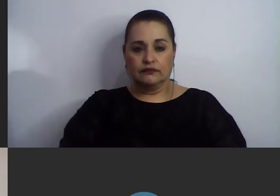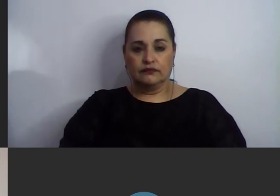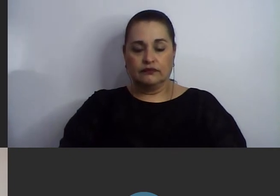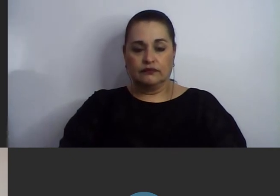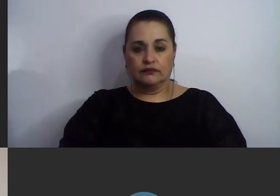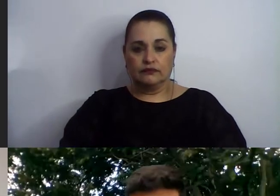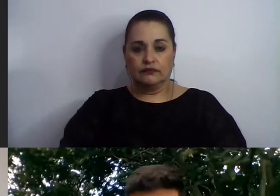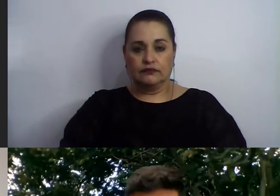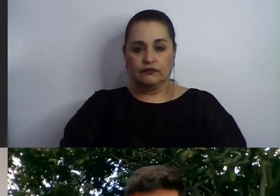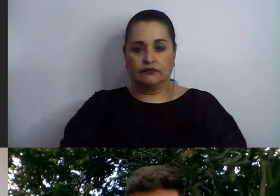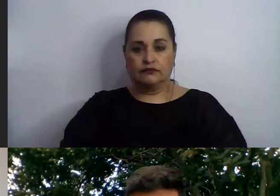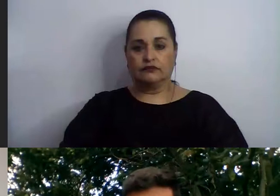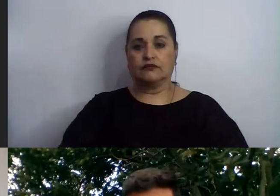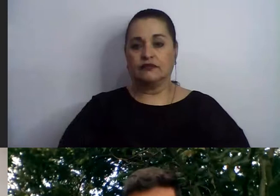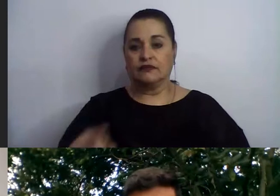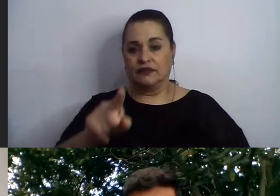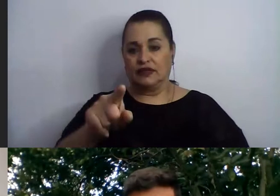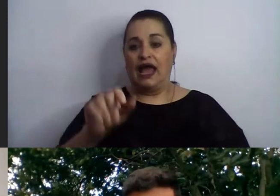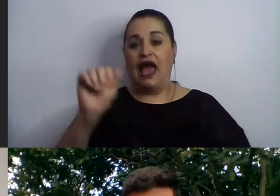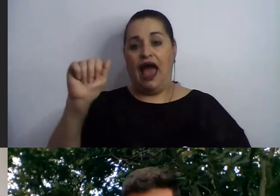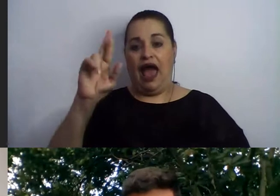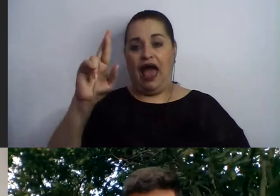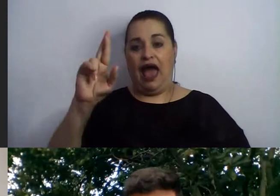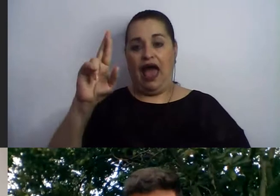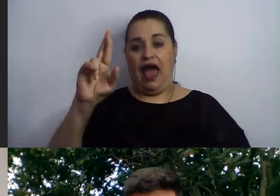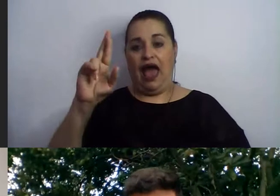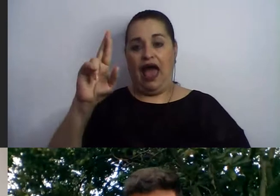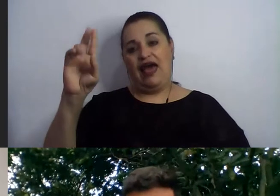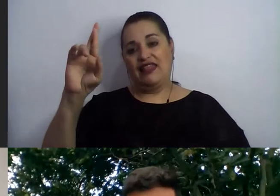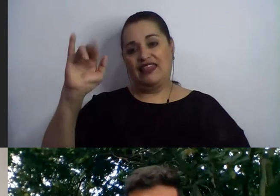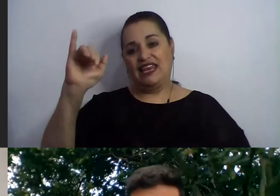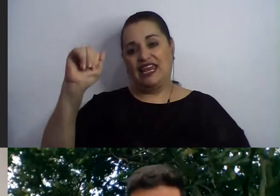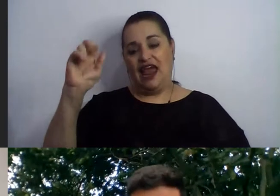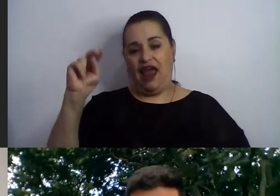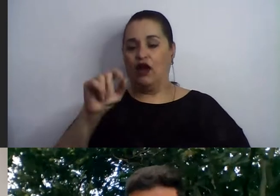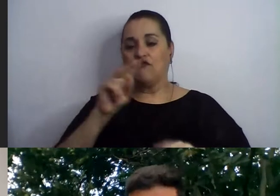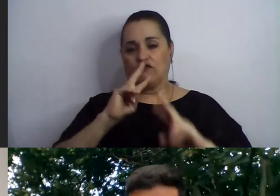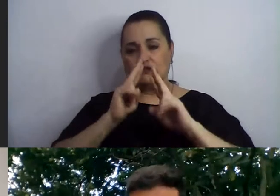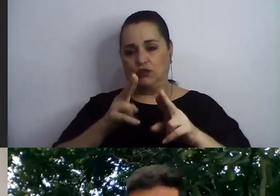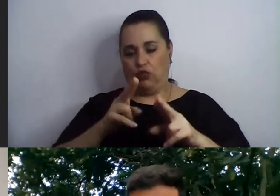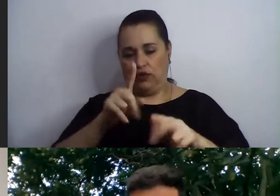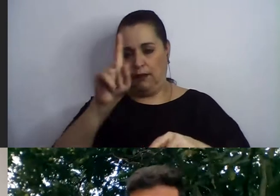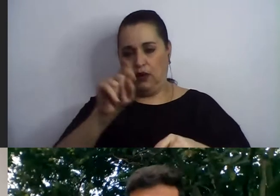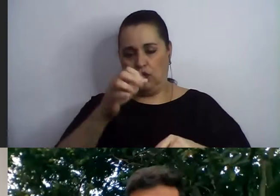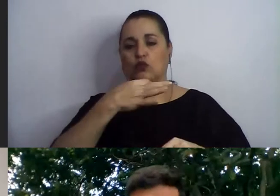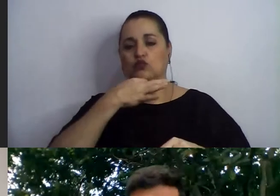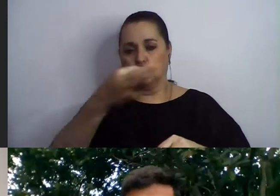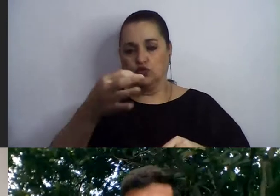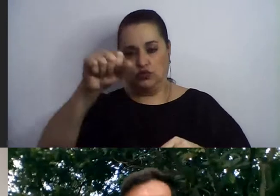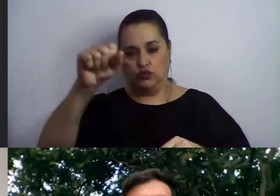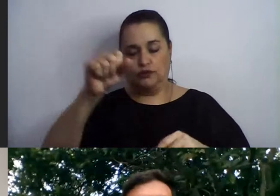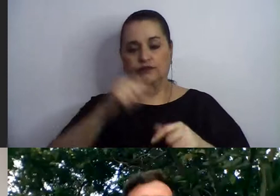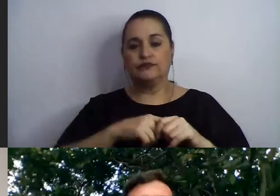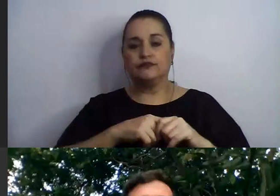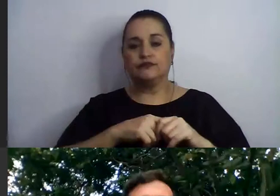Doña Tatiana si gusta yo la puedo responder muchas gracias don Adrián ok con gusto bien